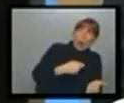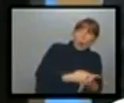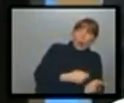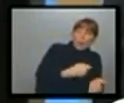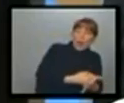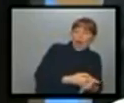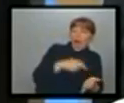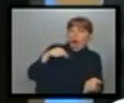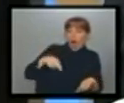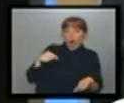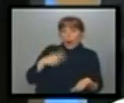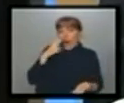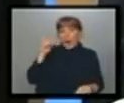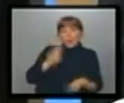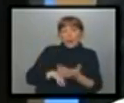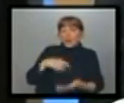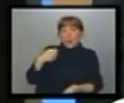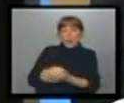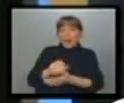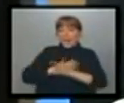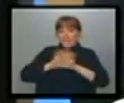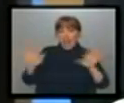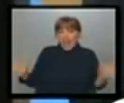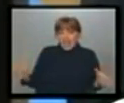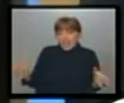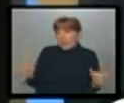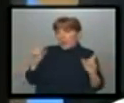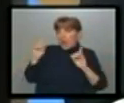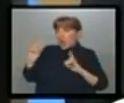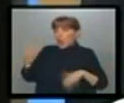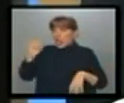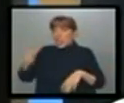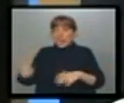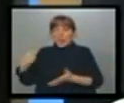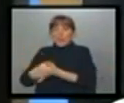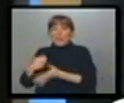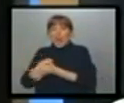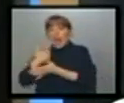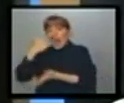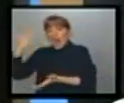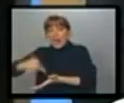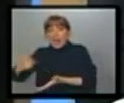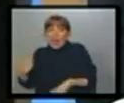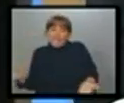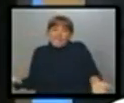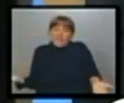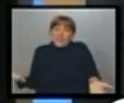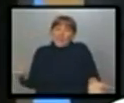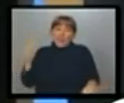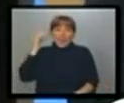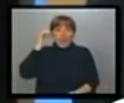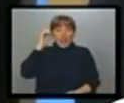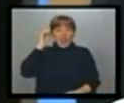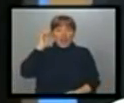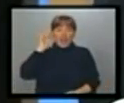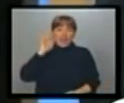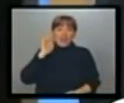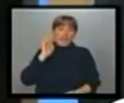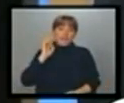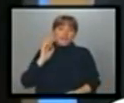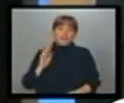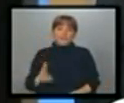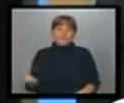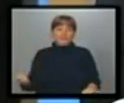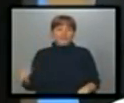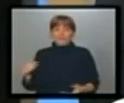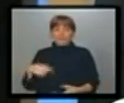la exportación de cereales y oleaginosas. Así que el campo está muy complicado. Las cifras ahí, la verdad, que están dando bastante, bastante en